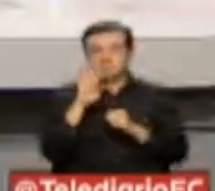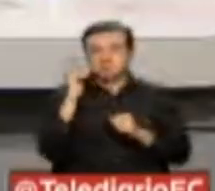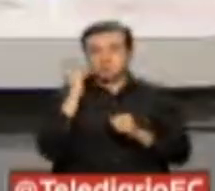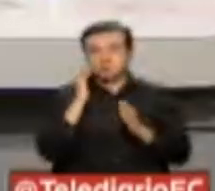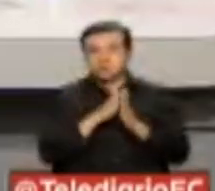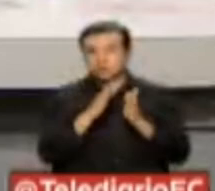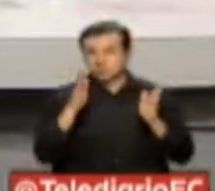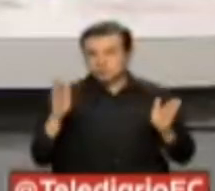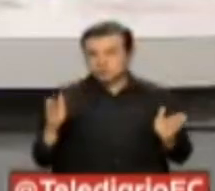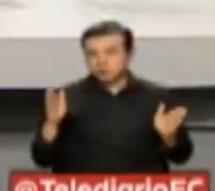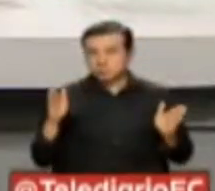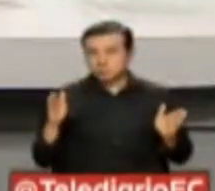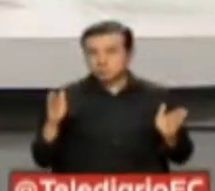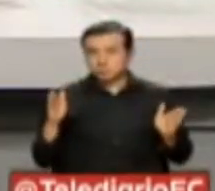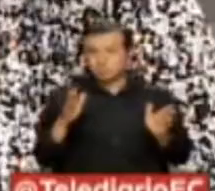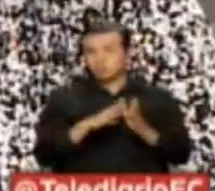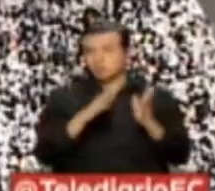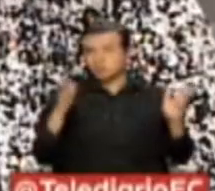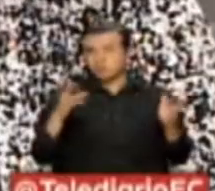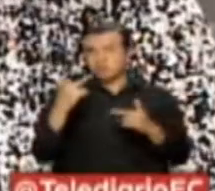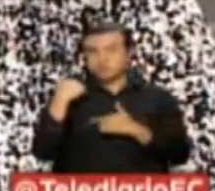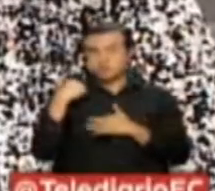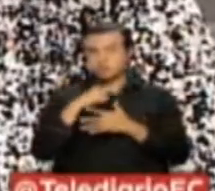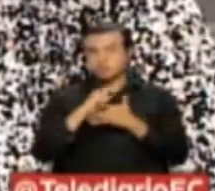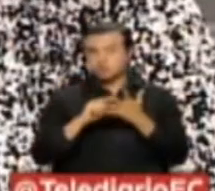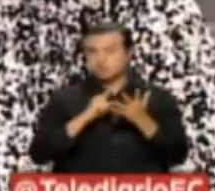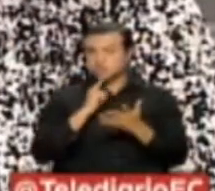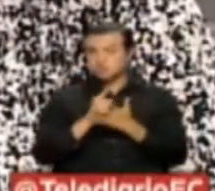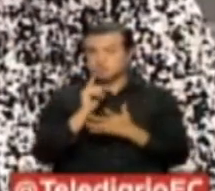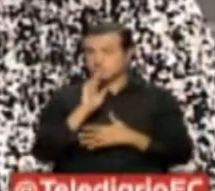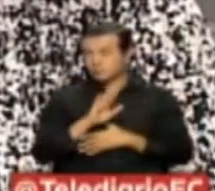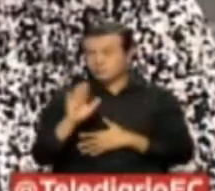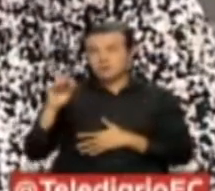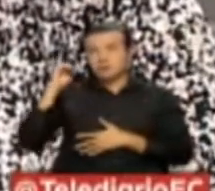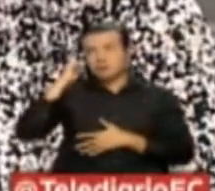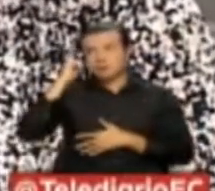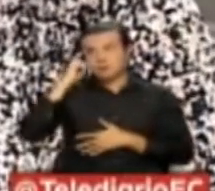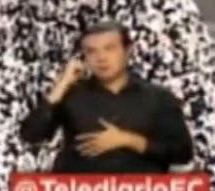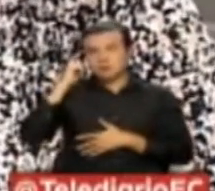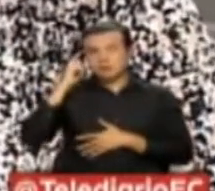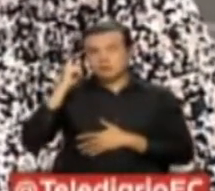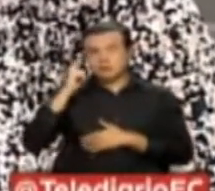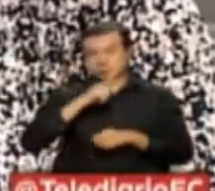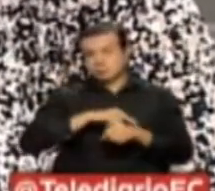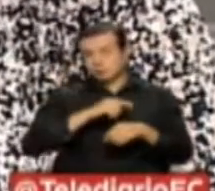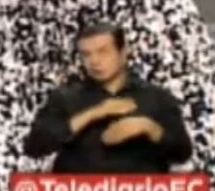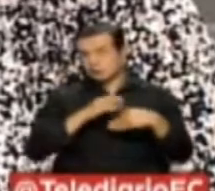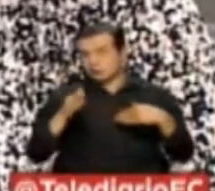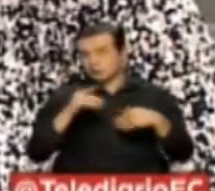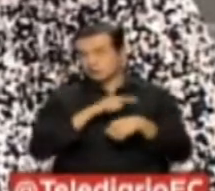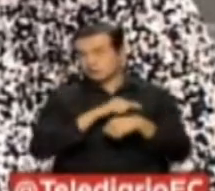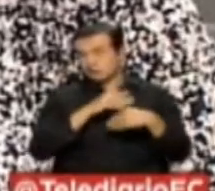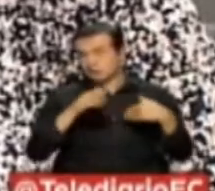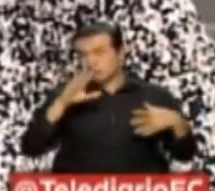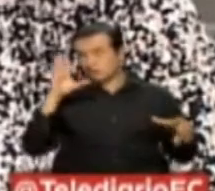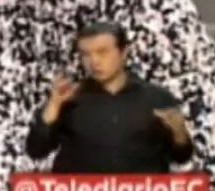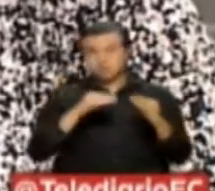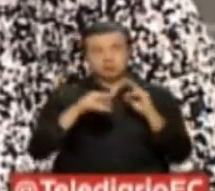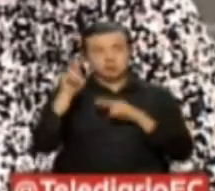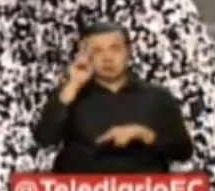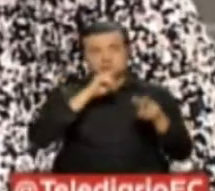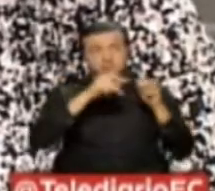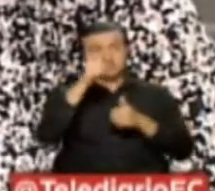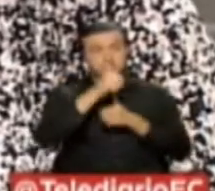días nos queda mucha tarea pendiente aún ustedes consideran que este será el tiempo ya para culminar con todas las evaluaciones